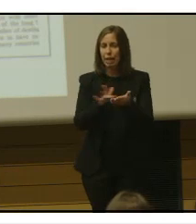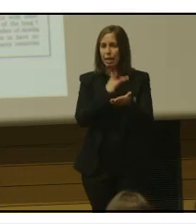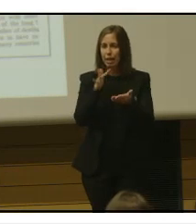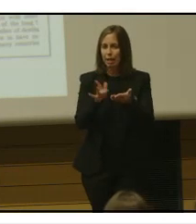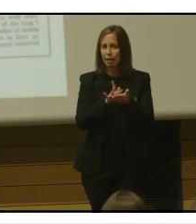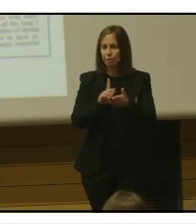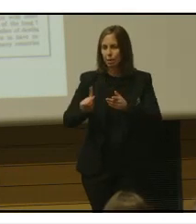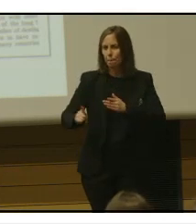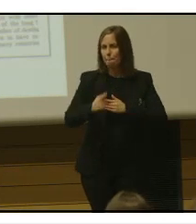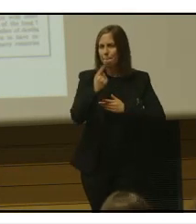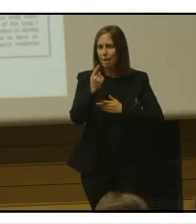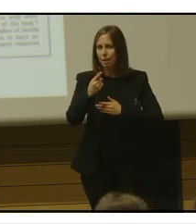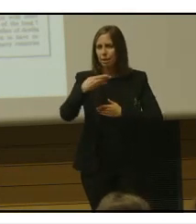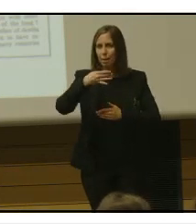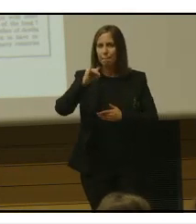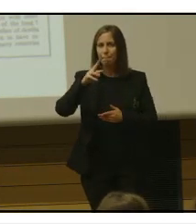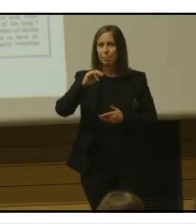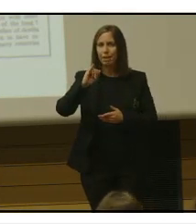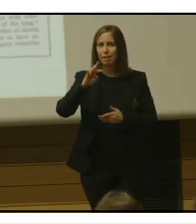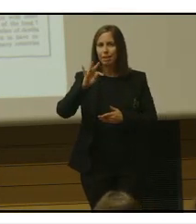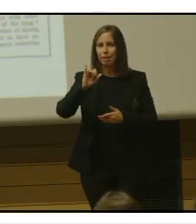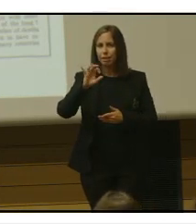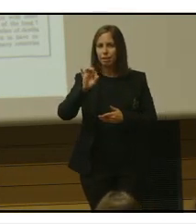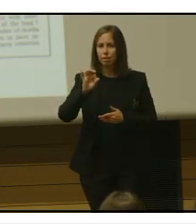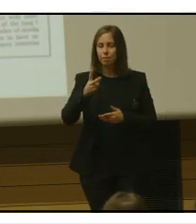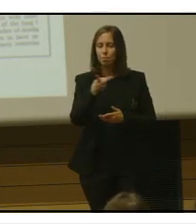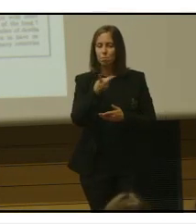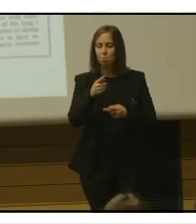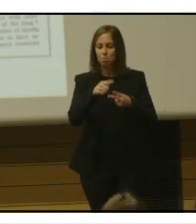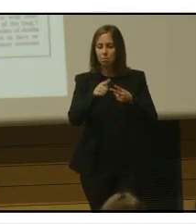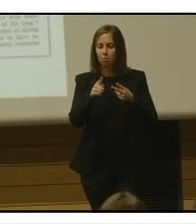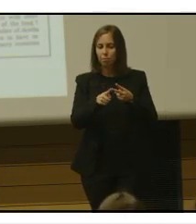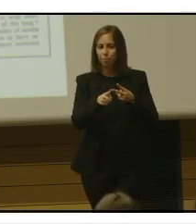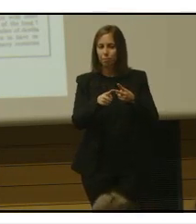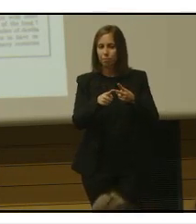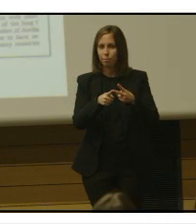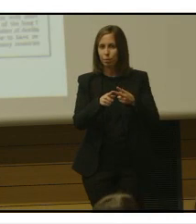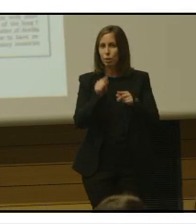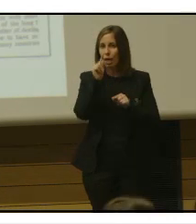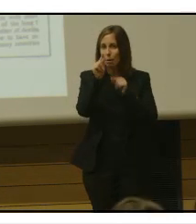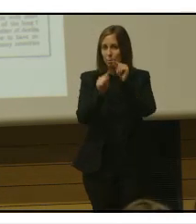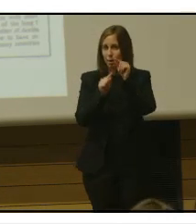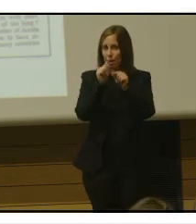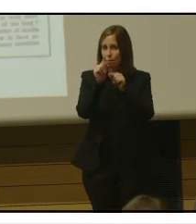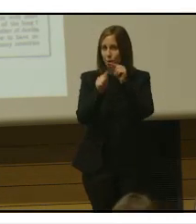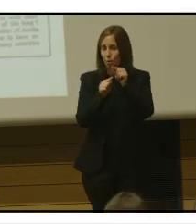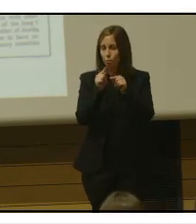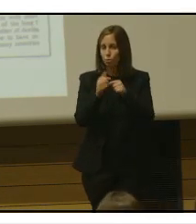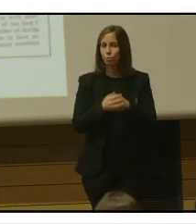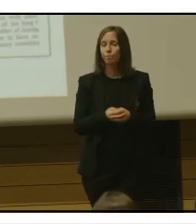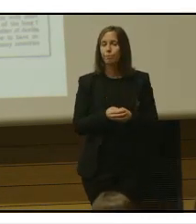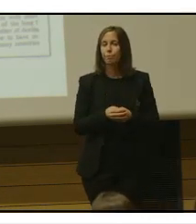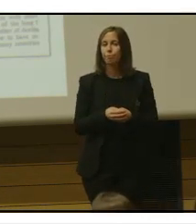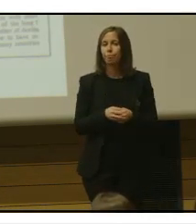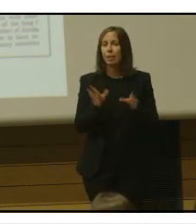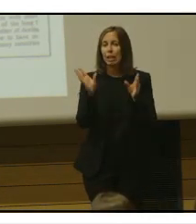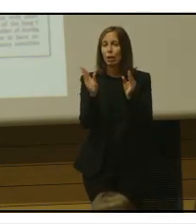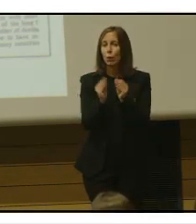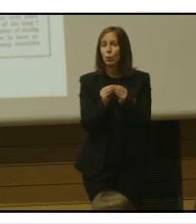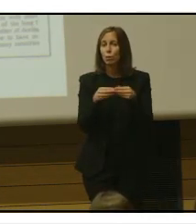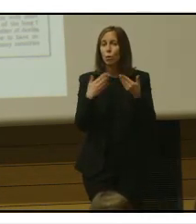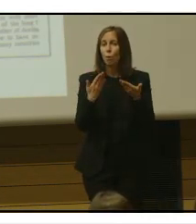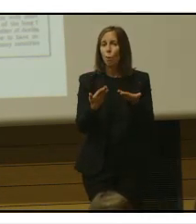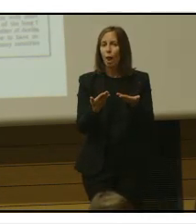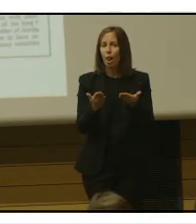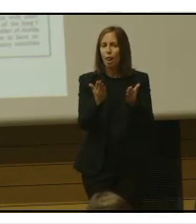lo máximo, que es el British Medical Journal. Estos dos epidemiólogos lo que concluyen en su